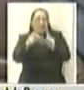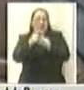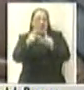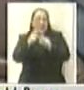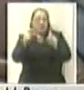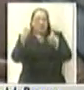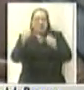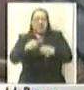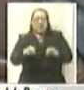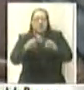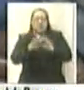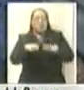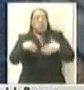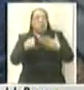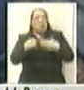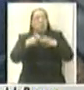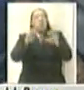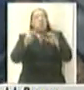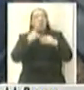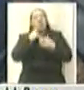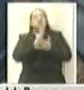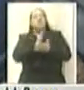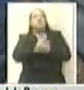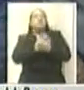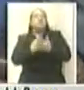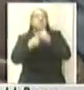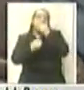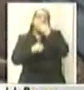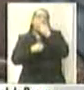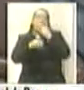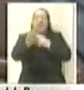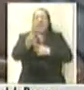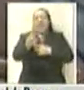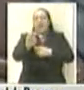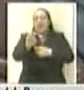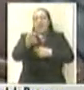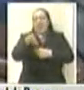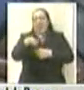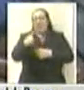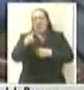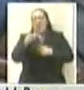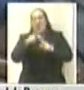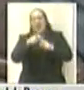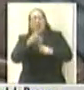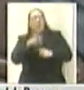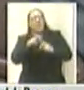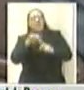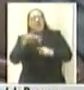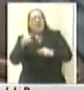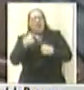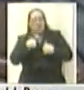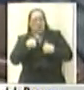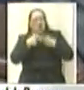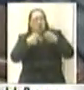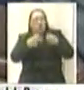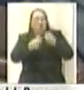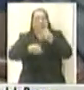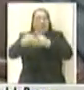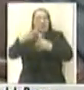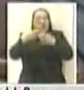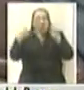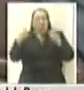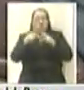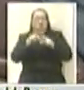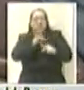concepción es de si fue lo que el pueblo ha llamado repartija. ¿Por qué tenemos que controlar, por ser mayoría política,